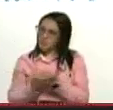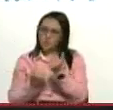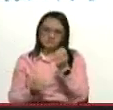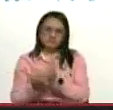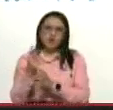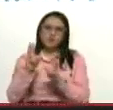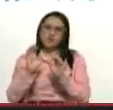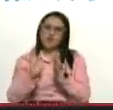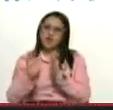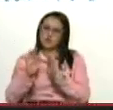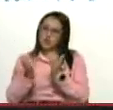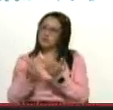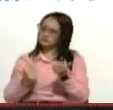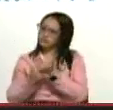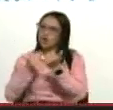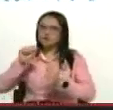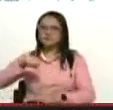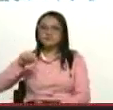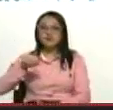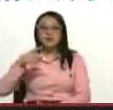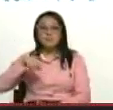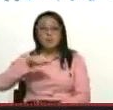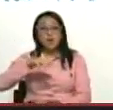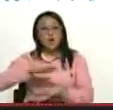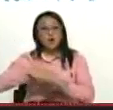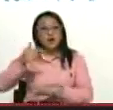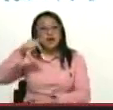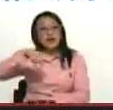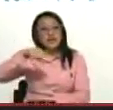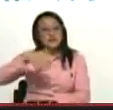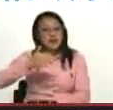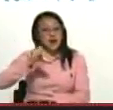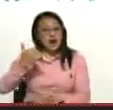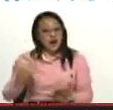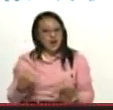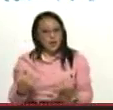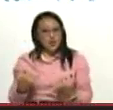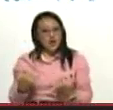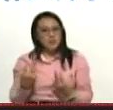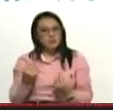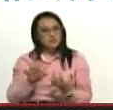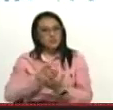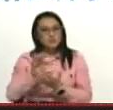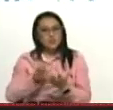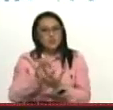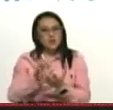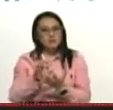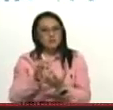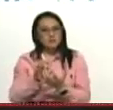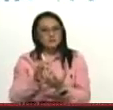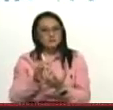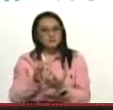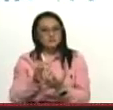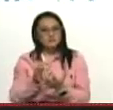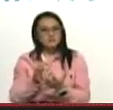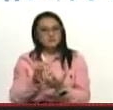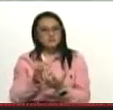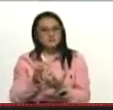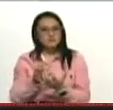creación de un nuevo orden mundial porque este que tenemos actualmente tiene muchos problemas y retos